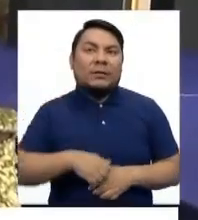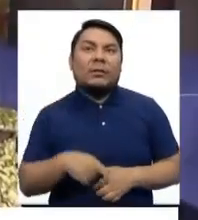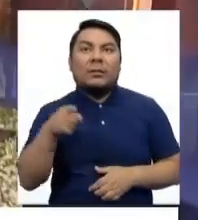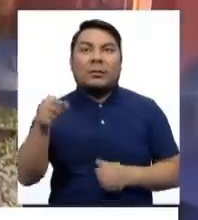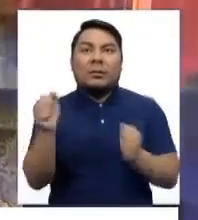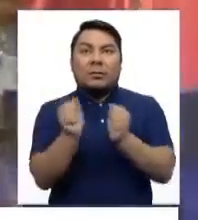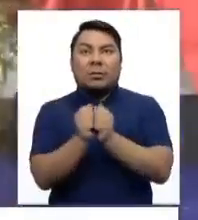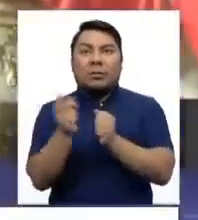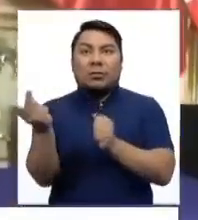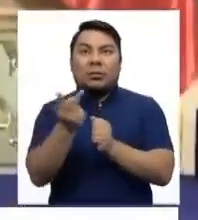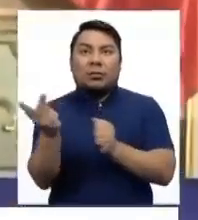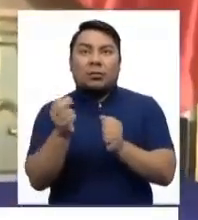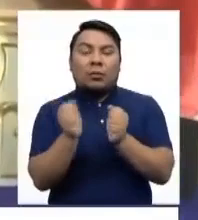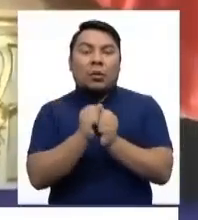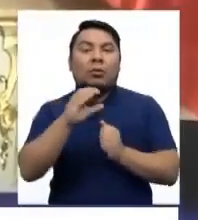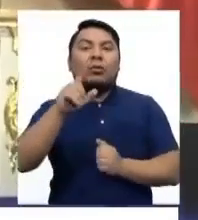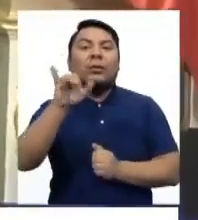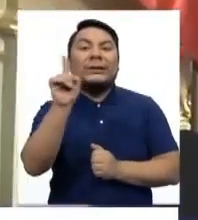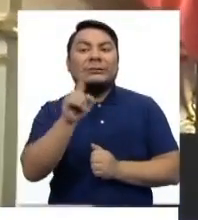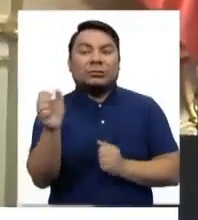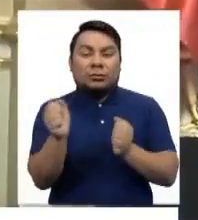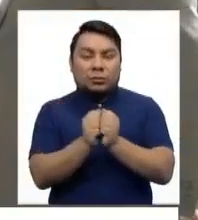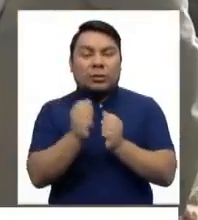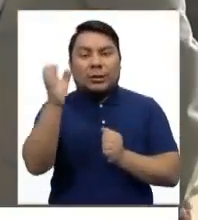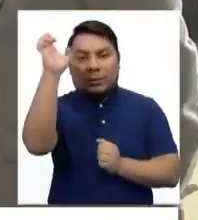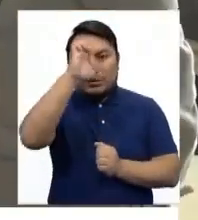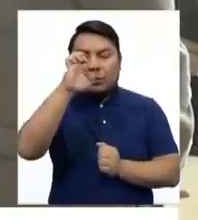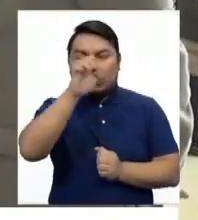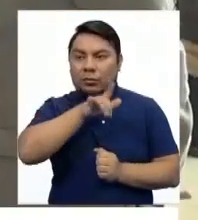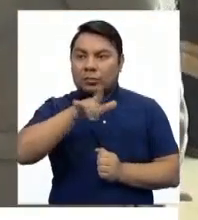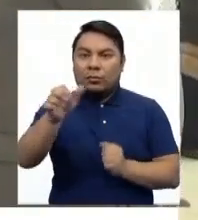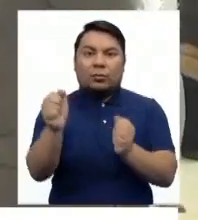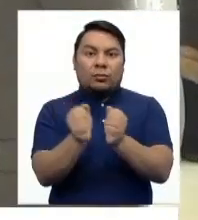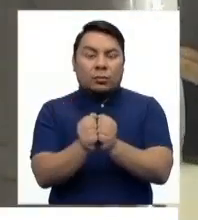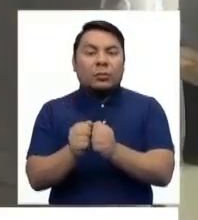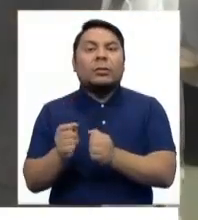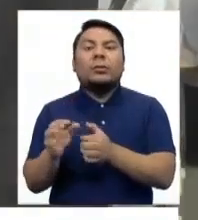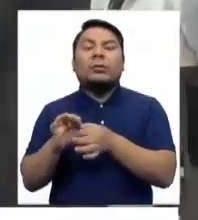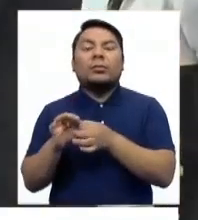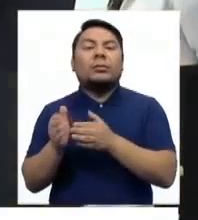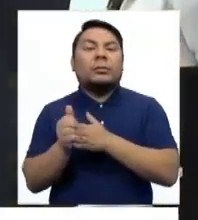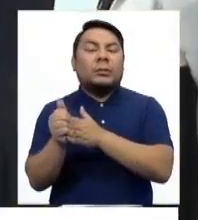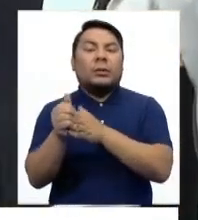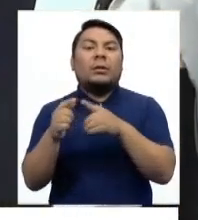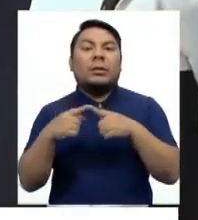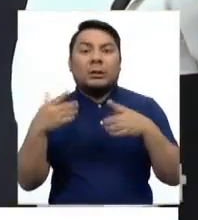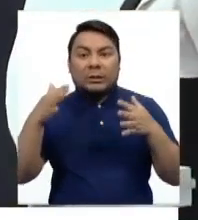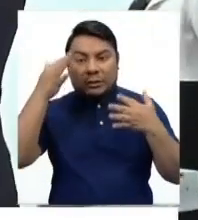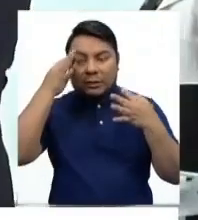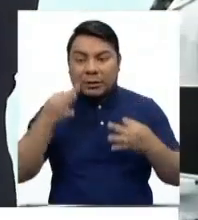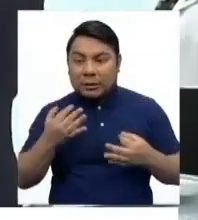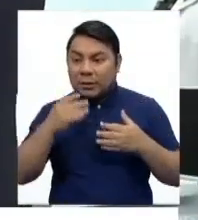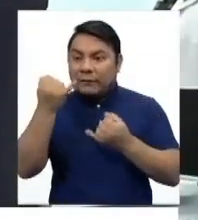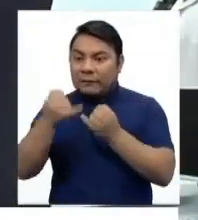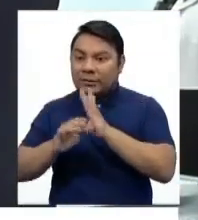al mandatario en las actividades que realizó en países europeos, afirmó que esta decisión fue tomada luego de culminar la agenda sustantiva.